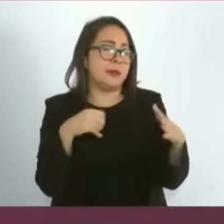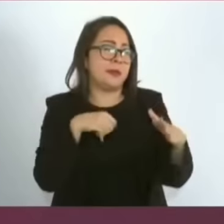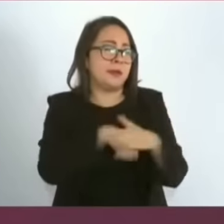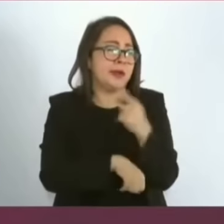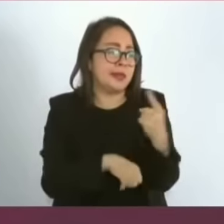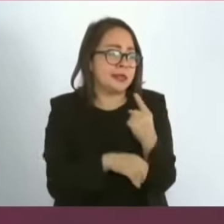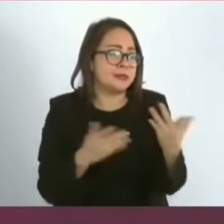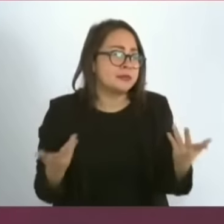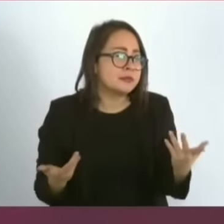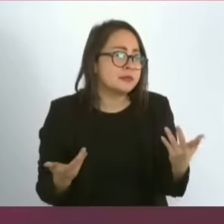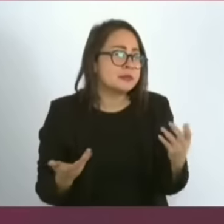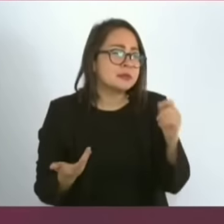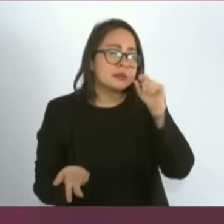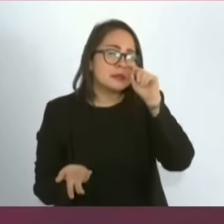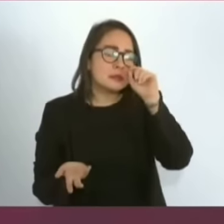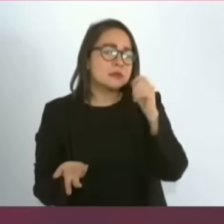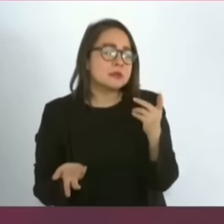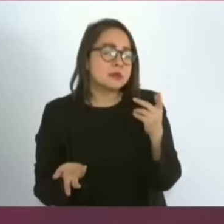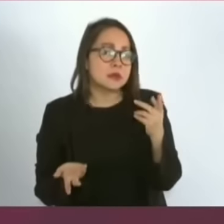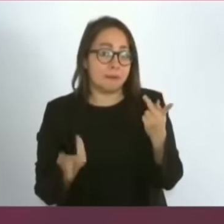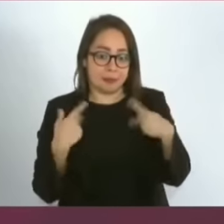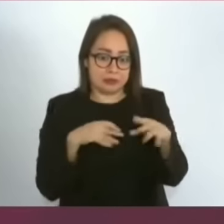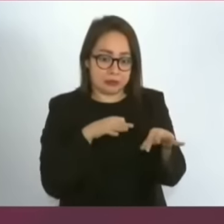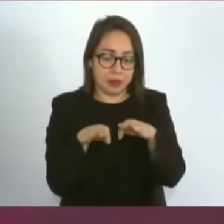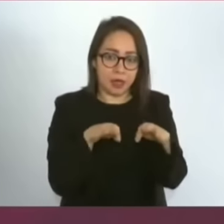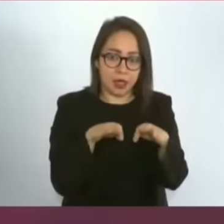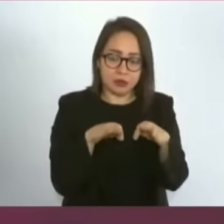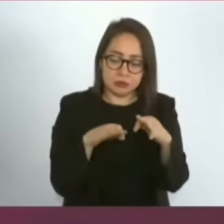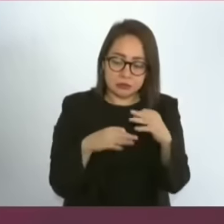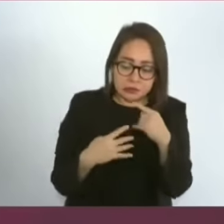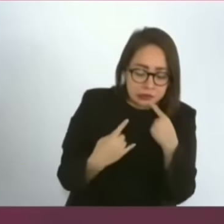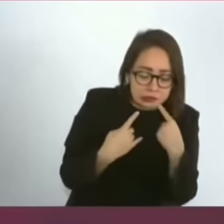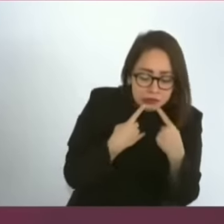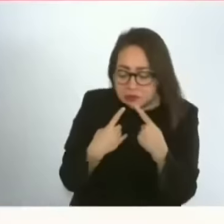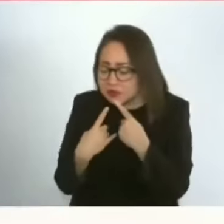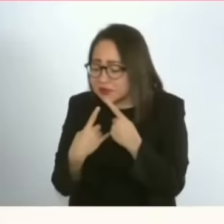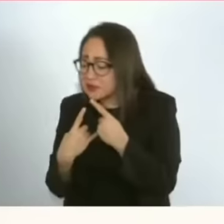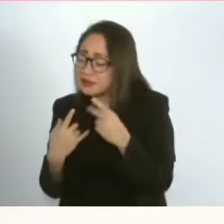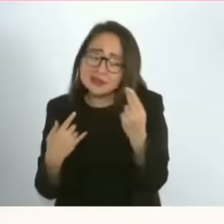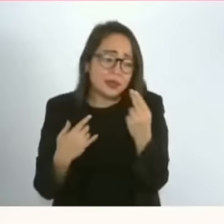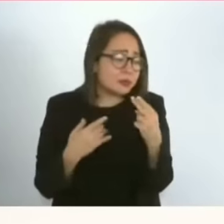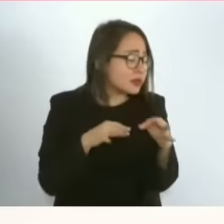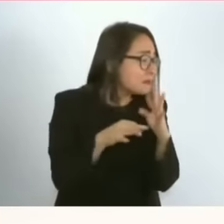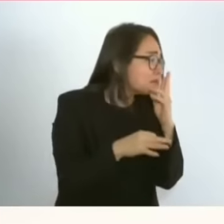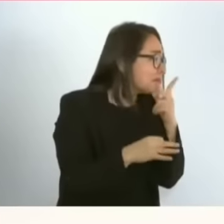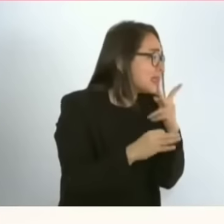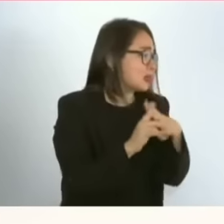los trabajadores plantearon mejores condiciones laborales,